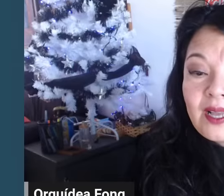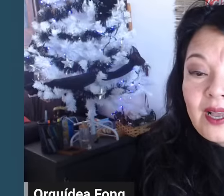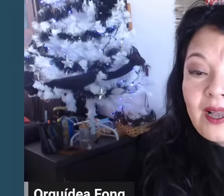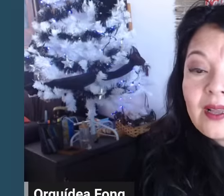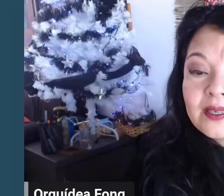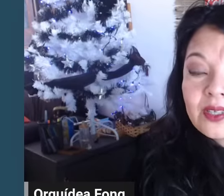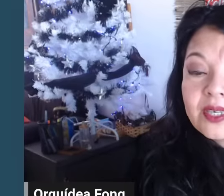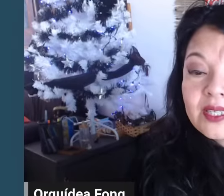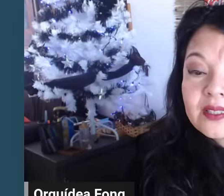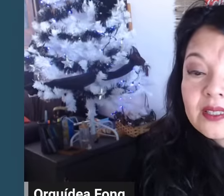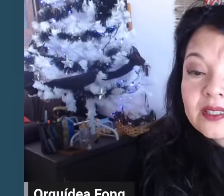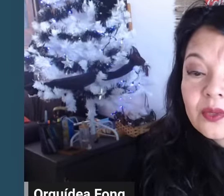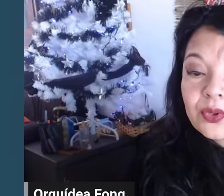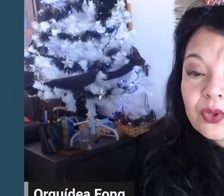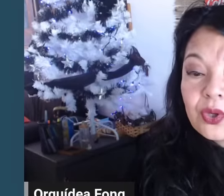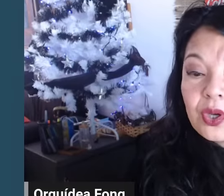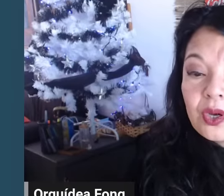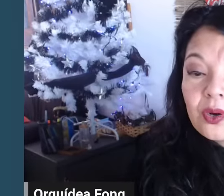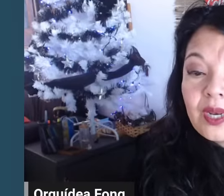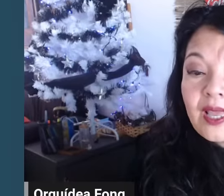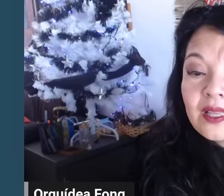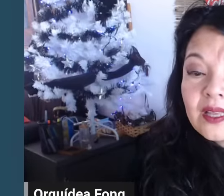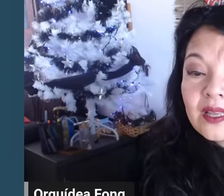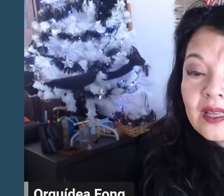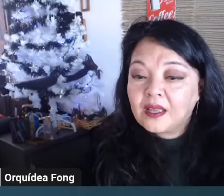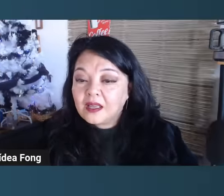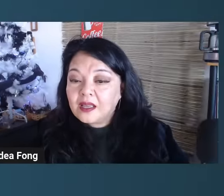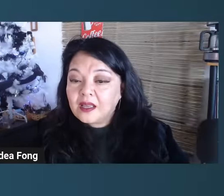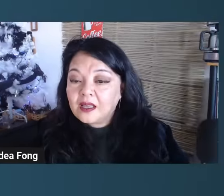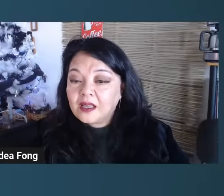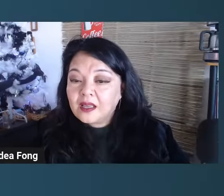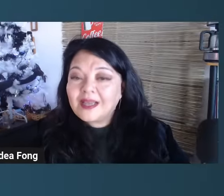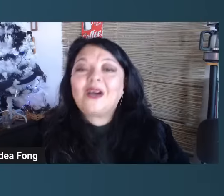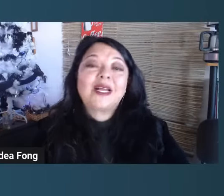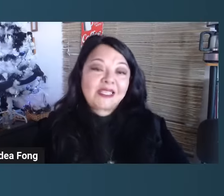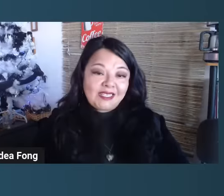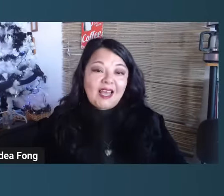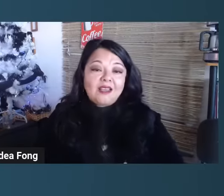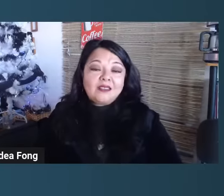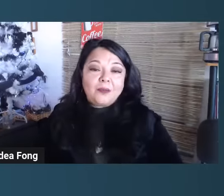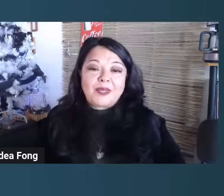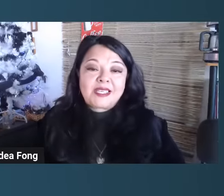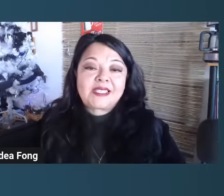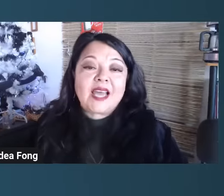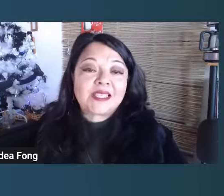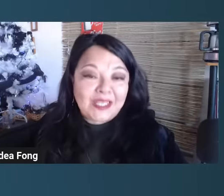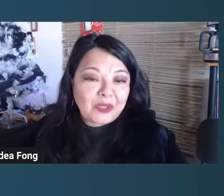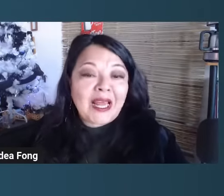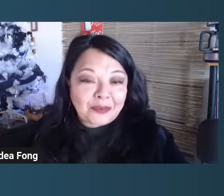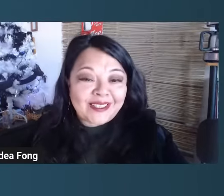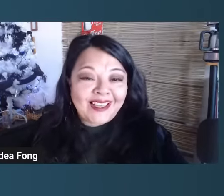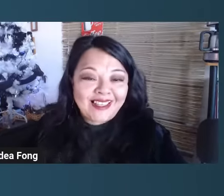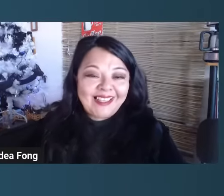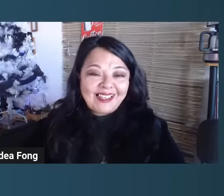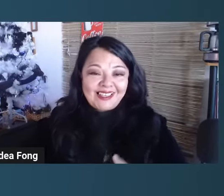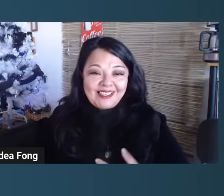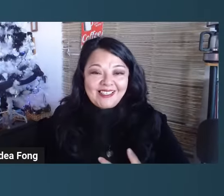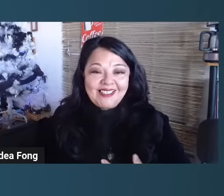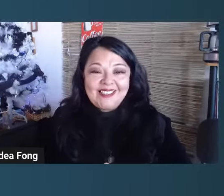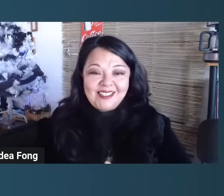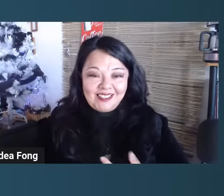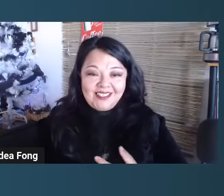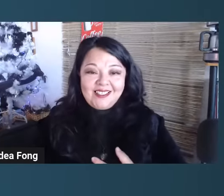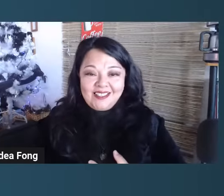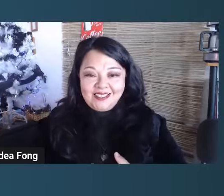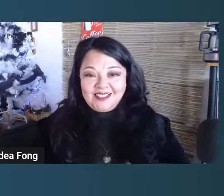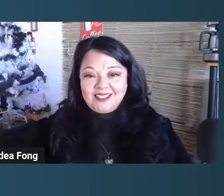Ah creo que ya tienes audio Hola Ahora sí ya te pasaste a celular verdad sí